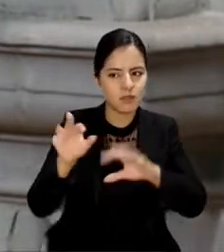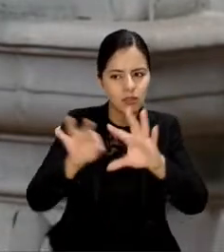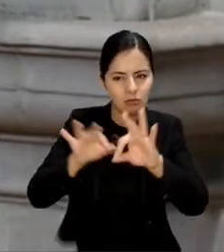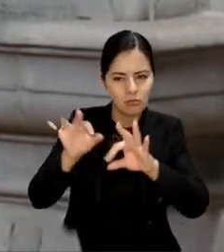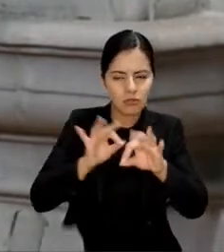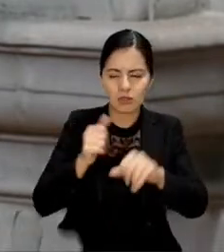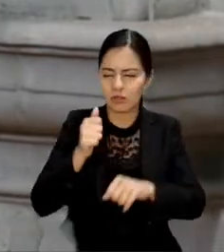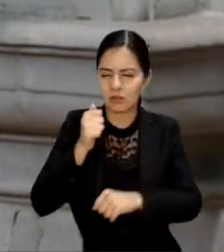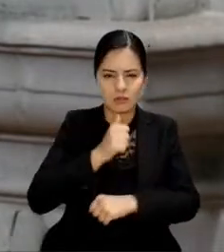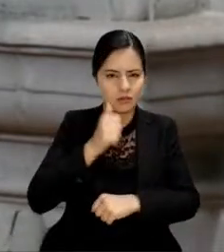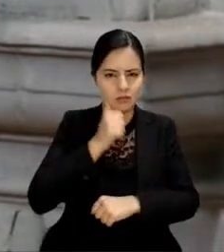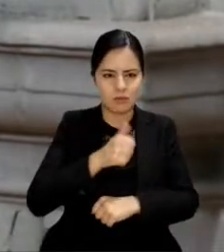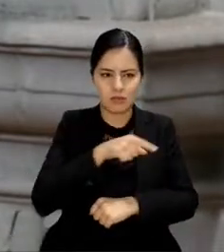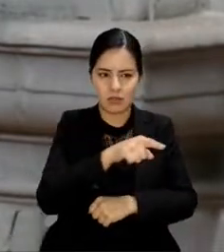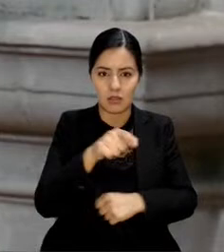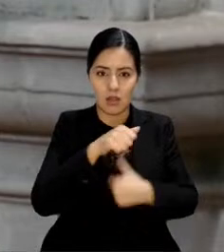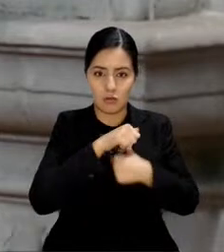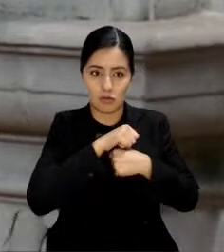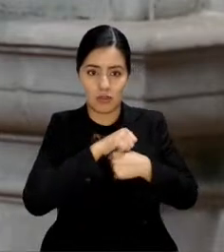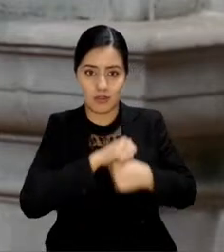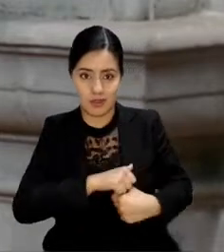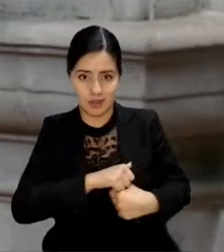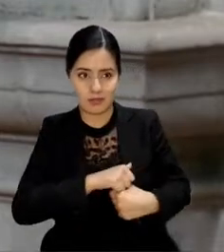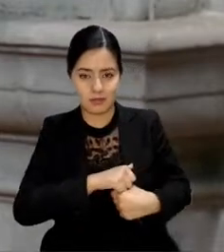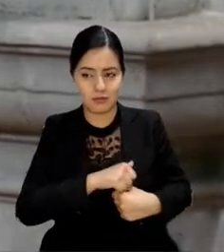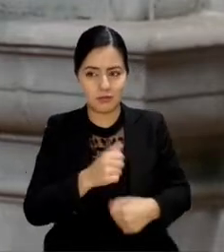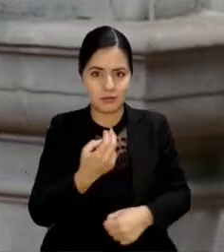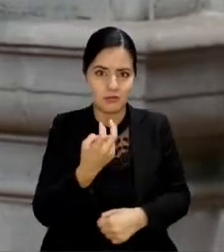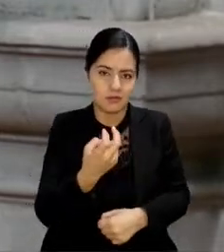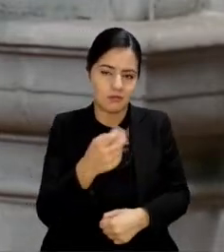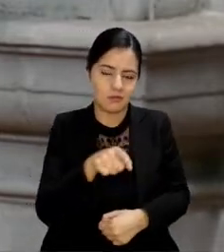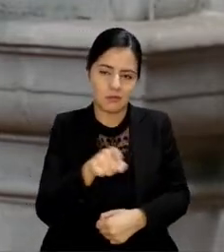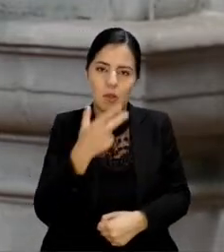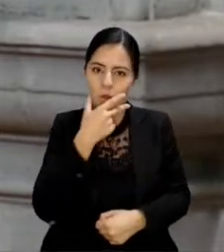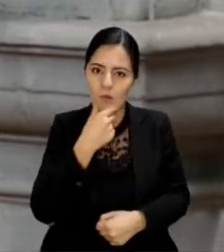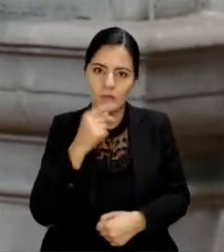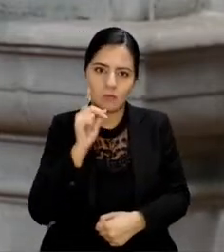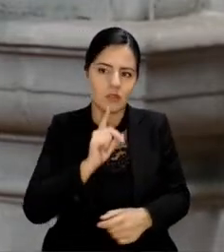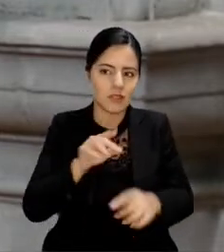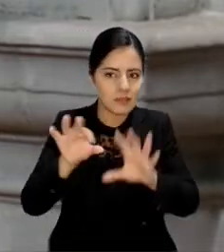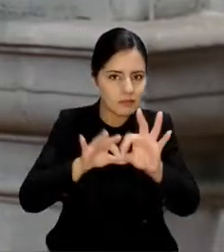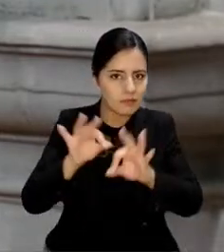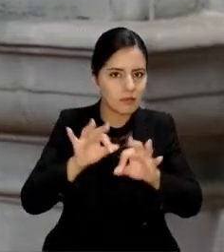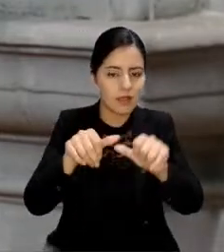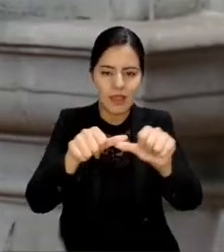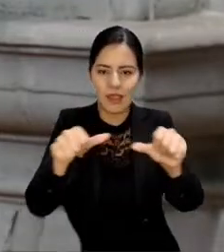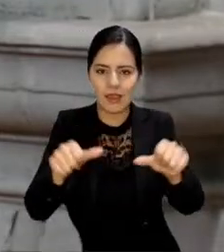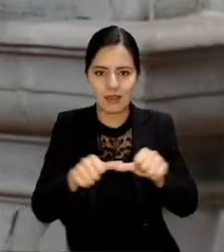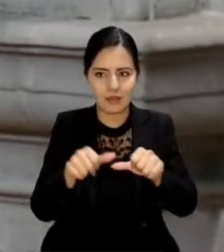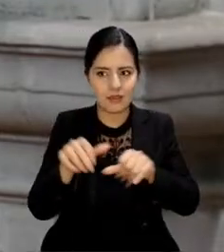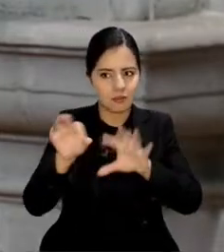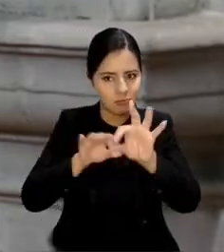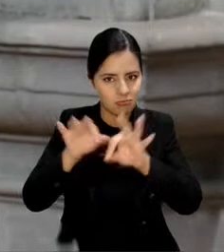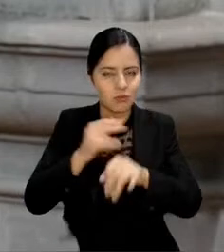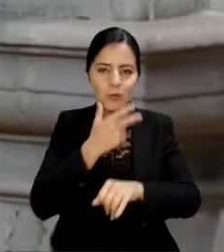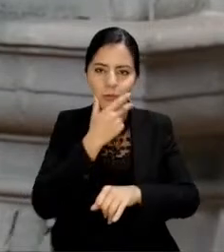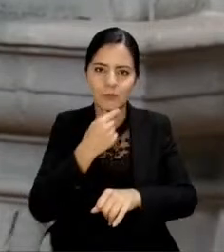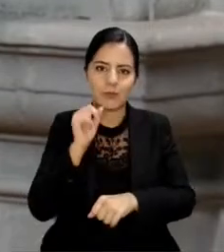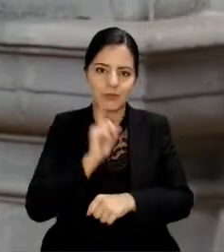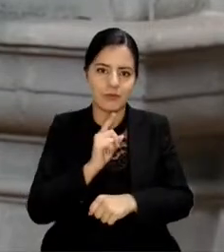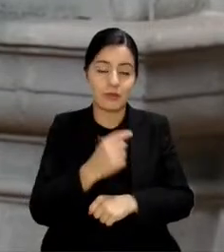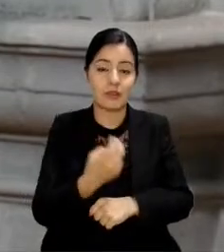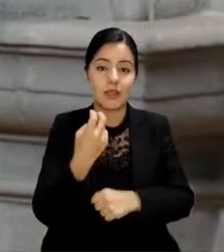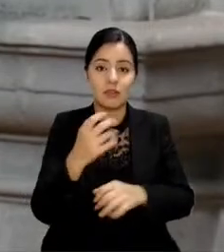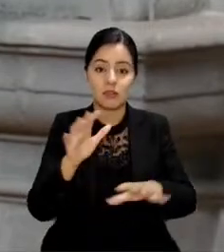paridad al interior de cada una de las titularidades de las dependencias y áreas que conforman la legislatura. Modificar